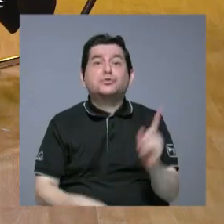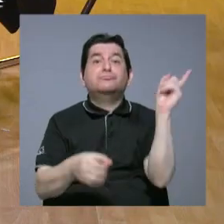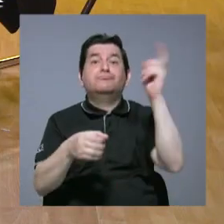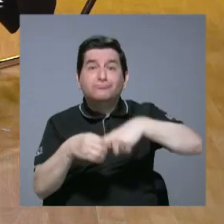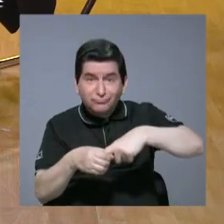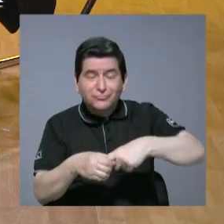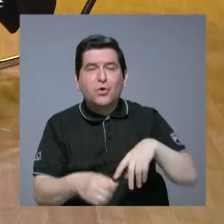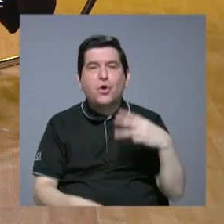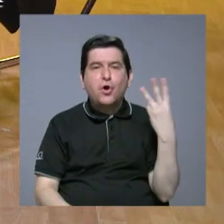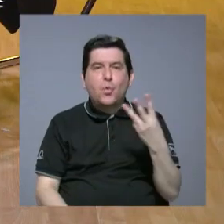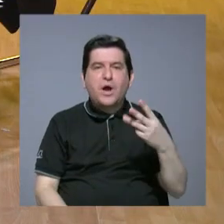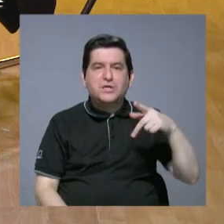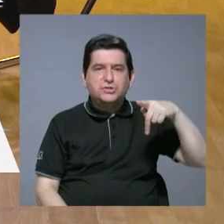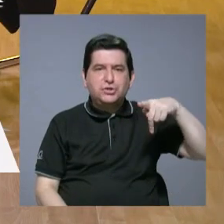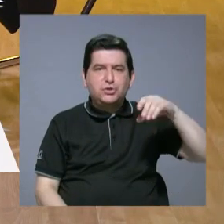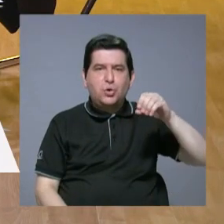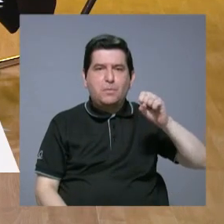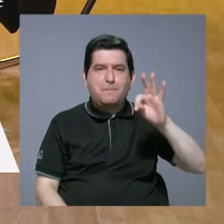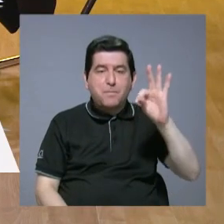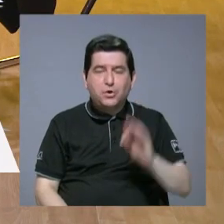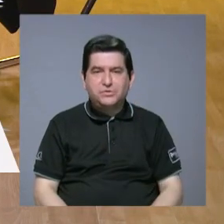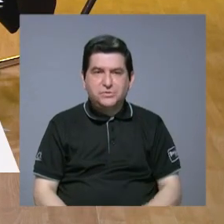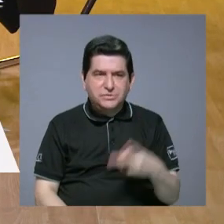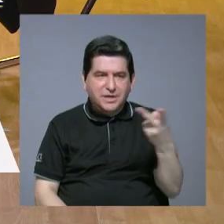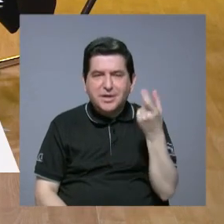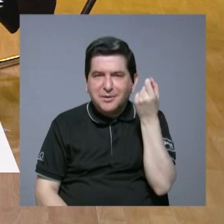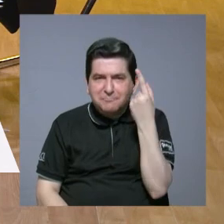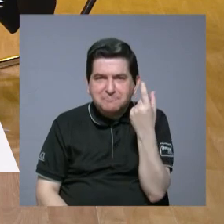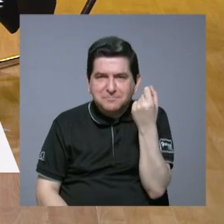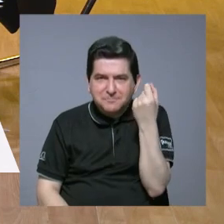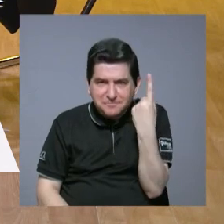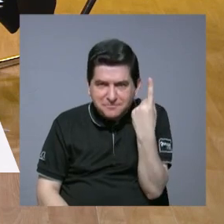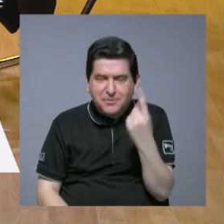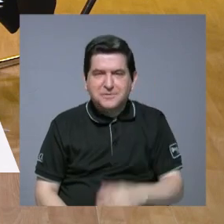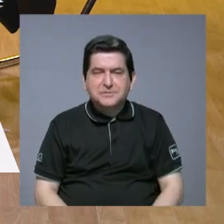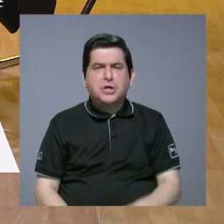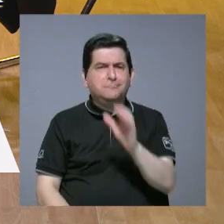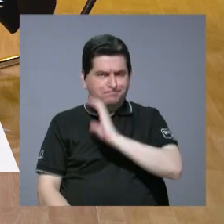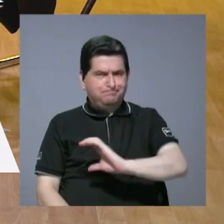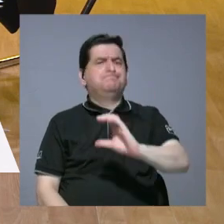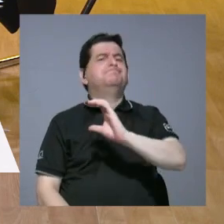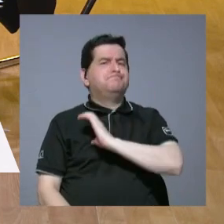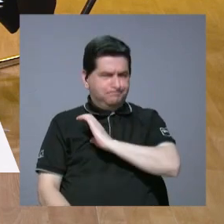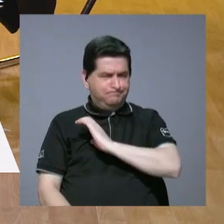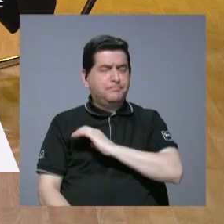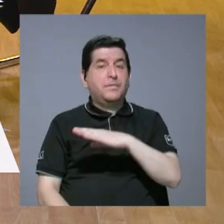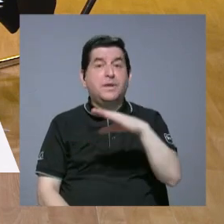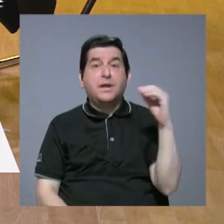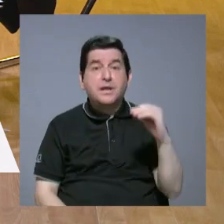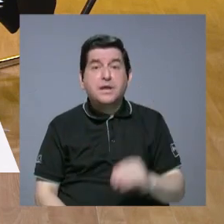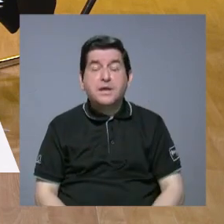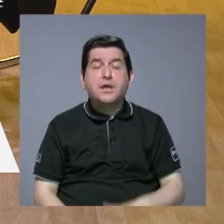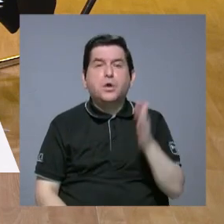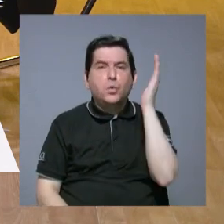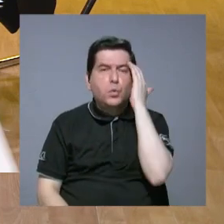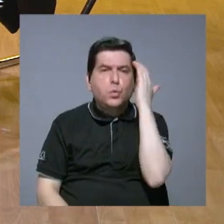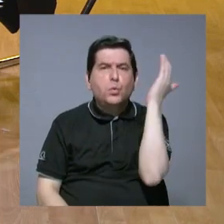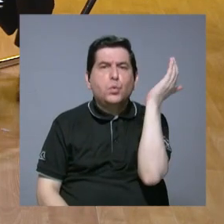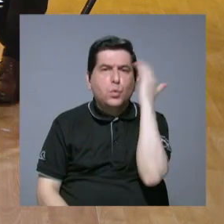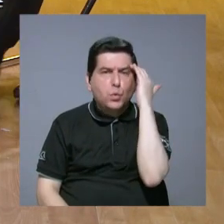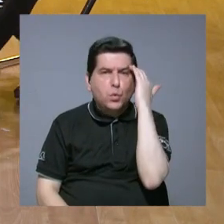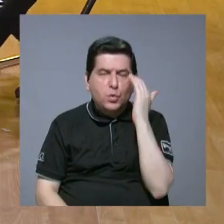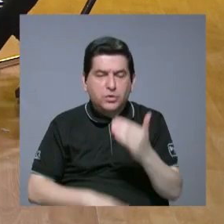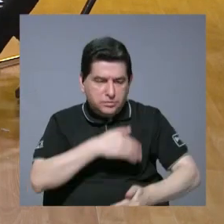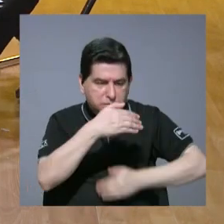del Washington Post y que ellos entendían de la calidad y del conocimiento